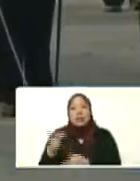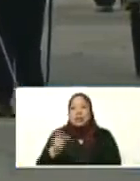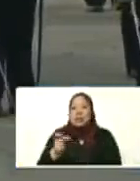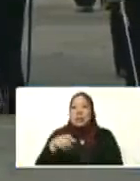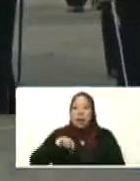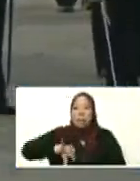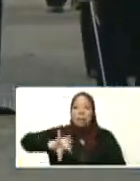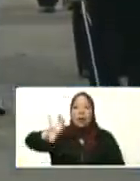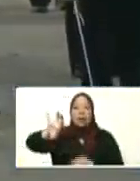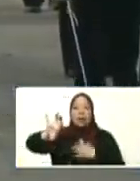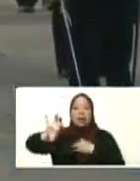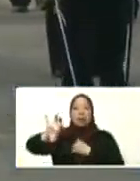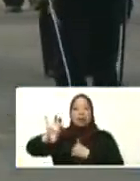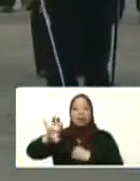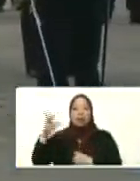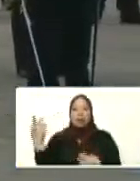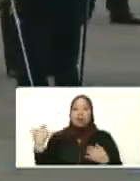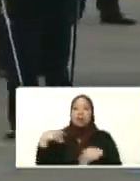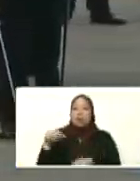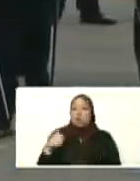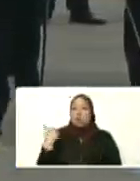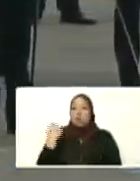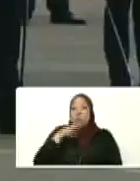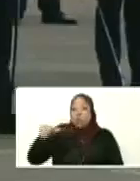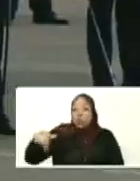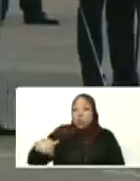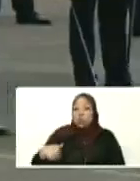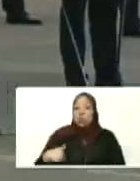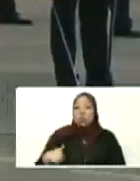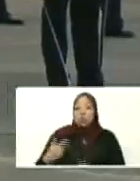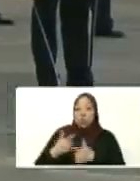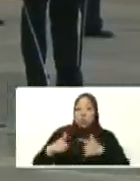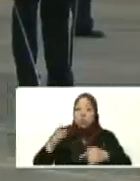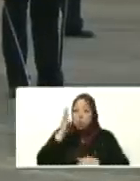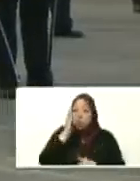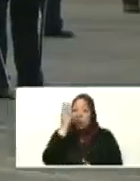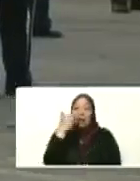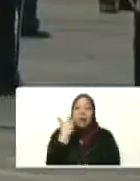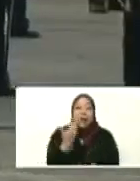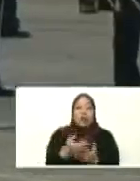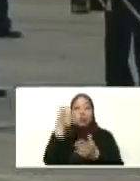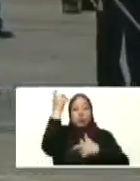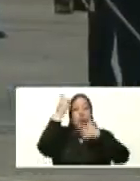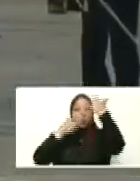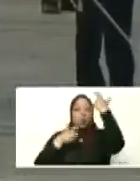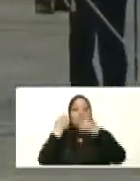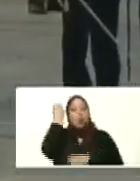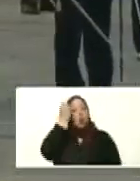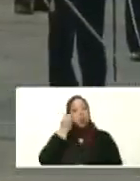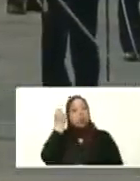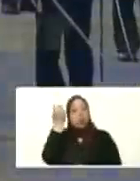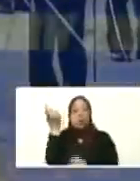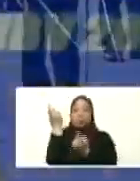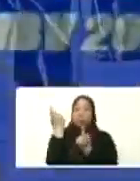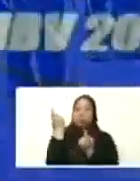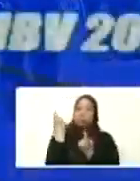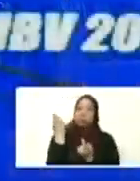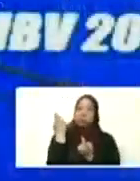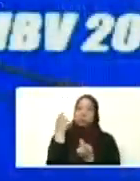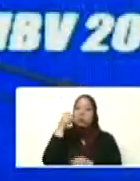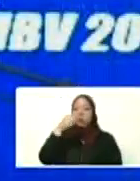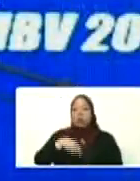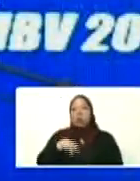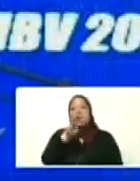ustedes, donde quiera que se encuentren, nuestro eterno agradecimiento por sus consejos y enseñanzas durante